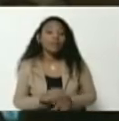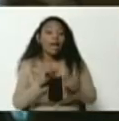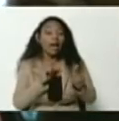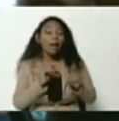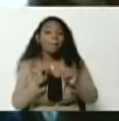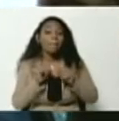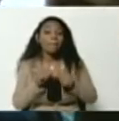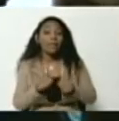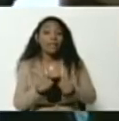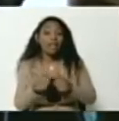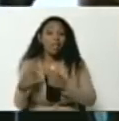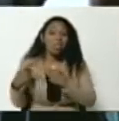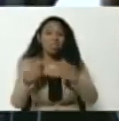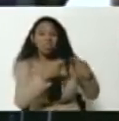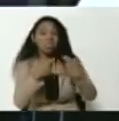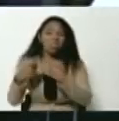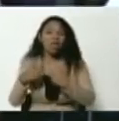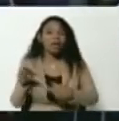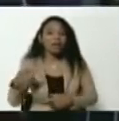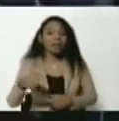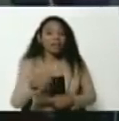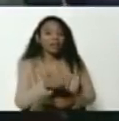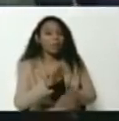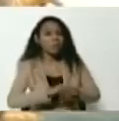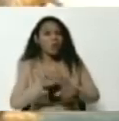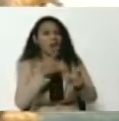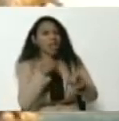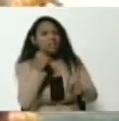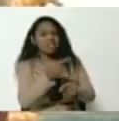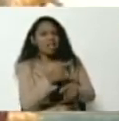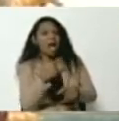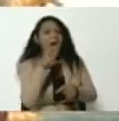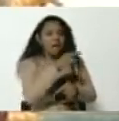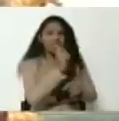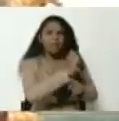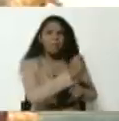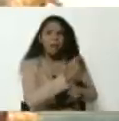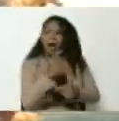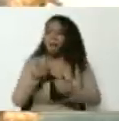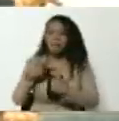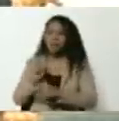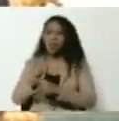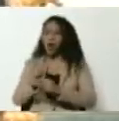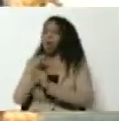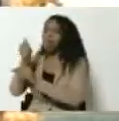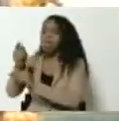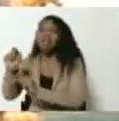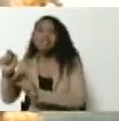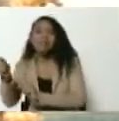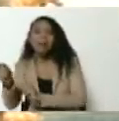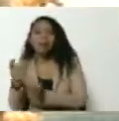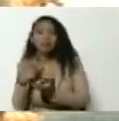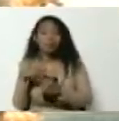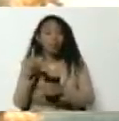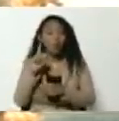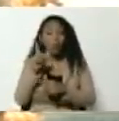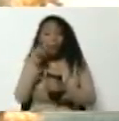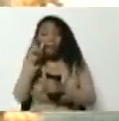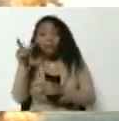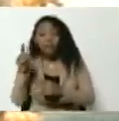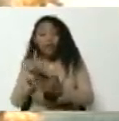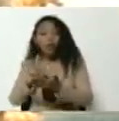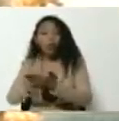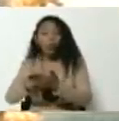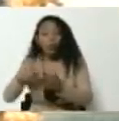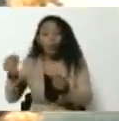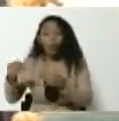cuando empiezan las peleas de ratas, porque le diste esto a estos y no a otros, ¿ves? Por ejemplo, Javier Troconi fue contratado directamente